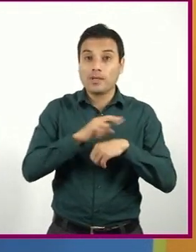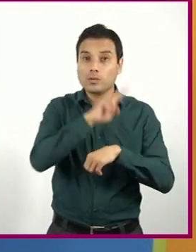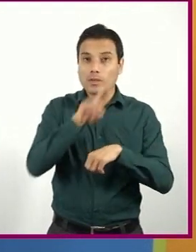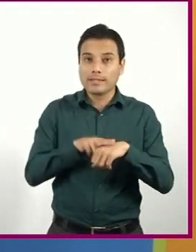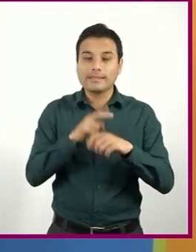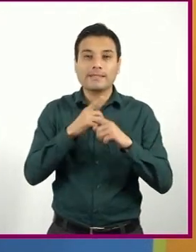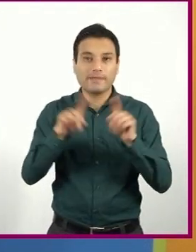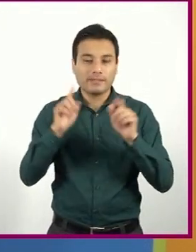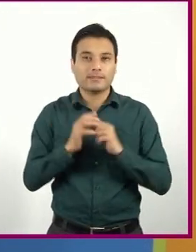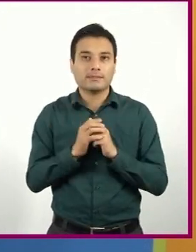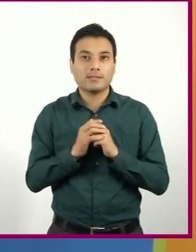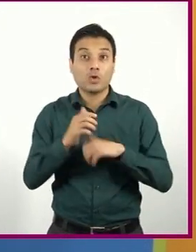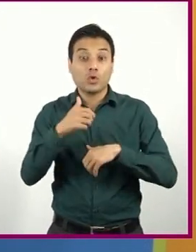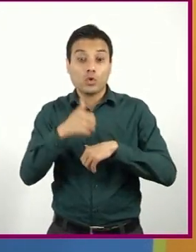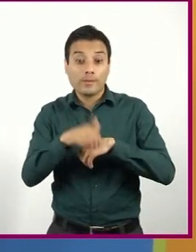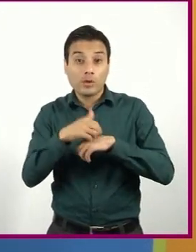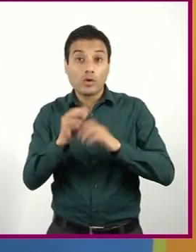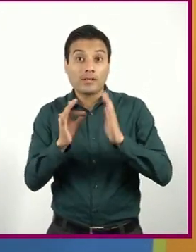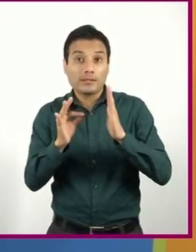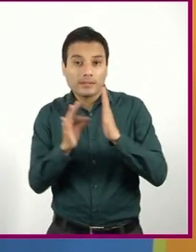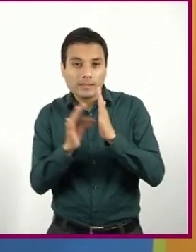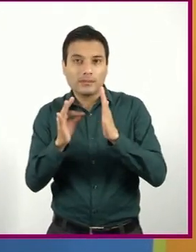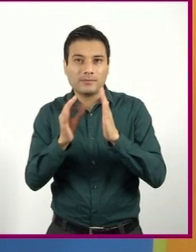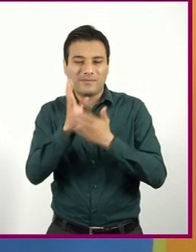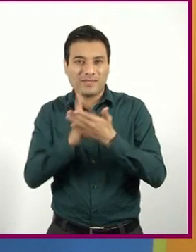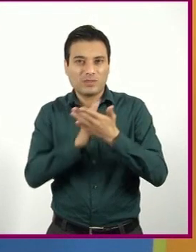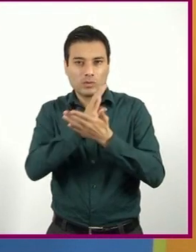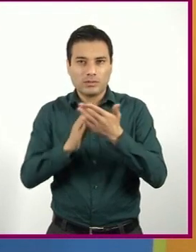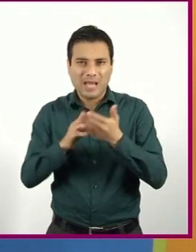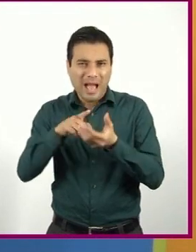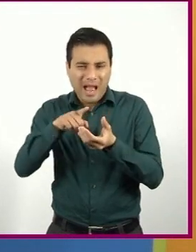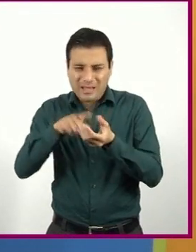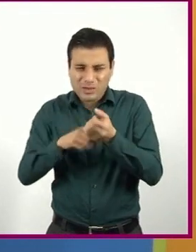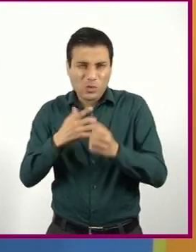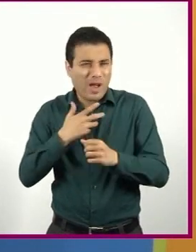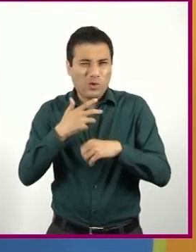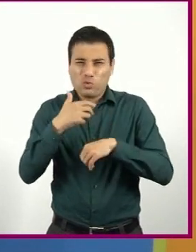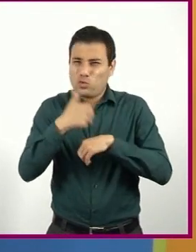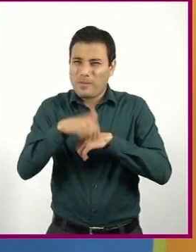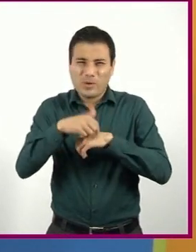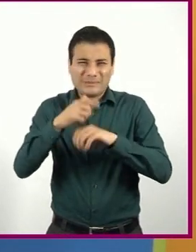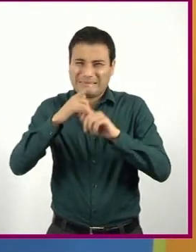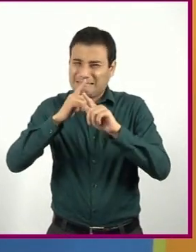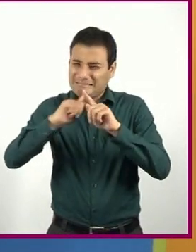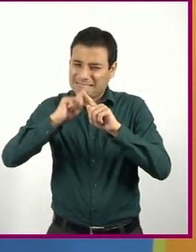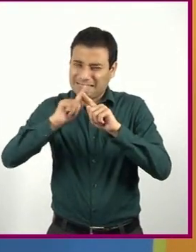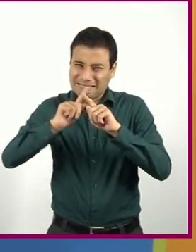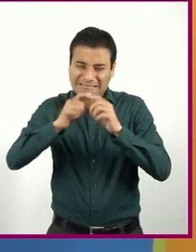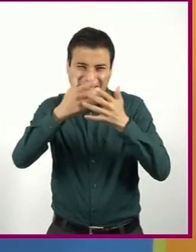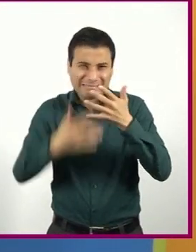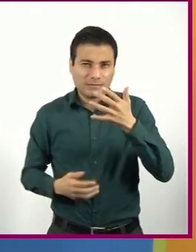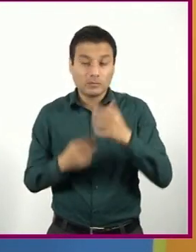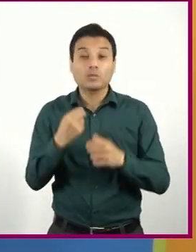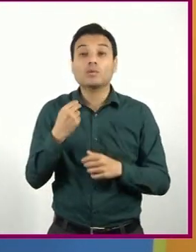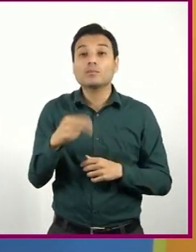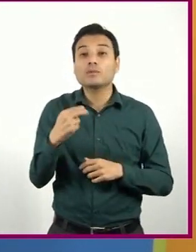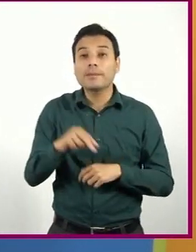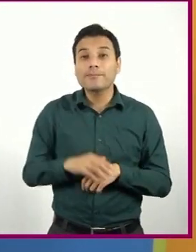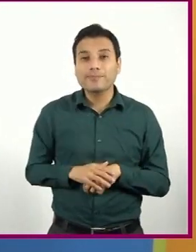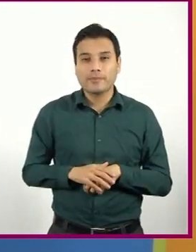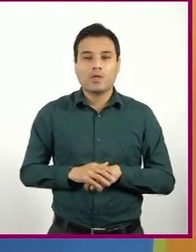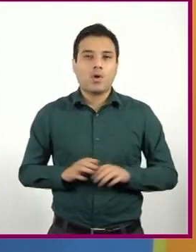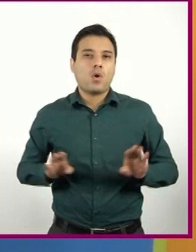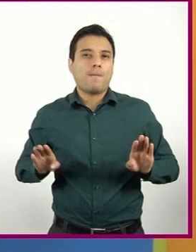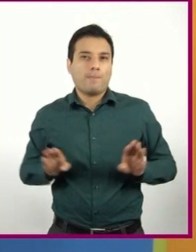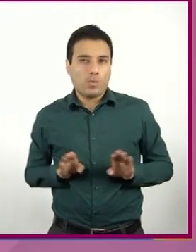sí podemos encontrar una infinidad de números entre dos números dados. y a eso se le conoce como propiedad